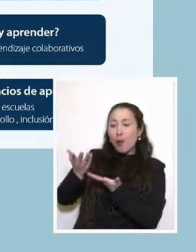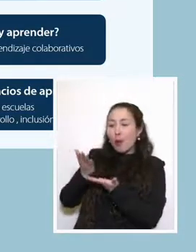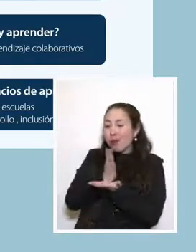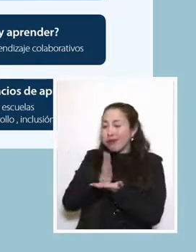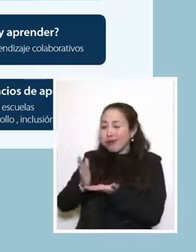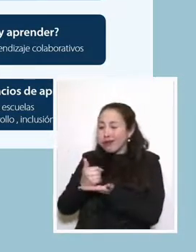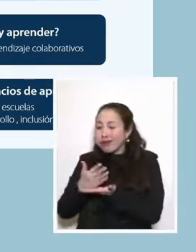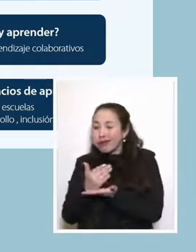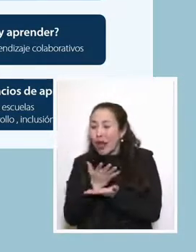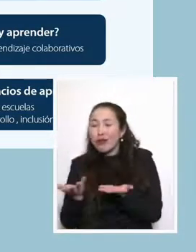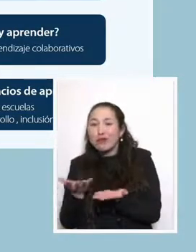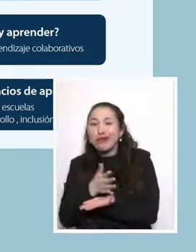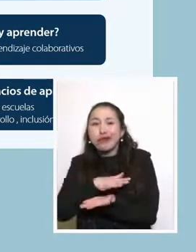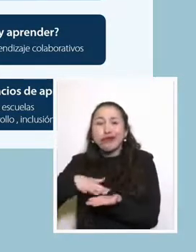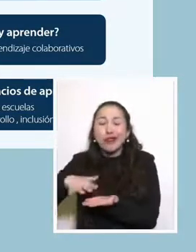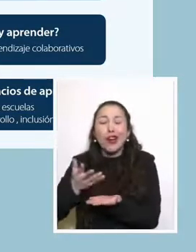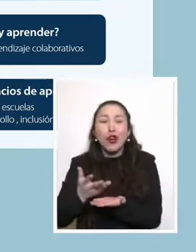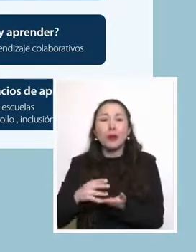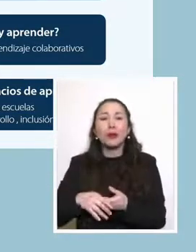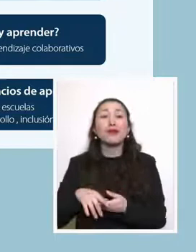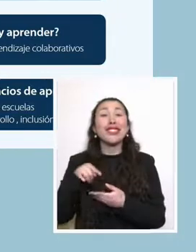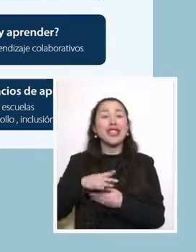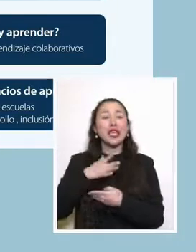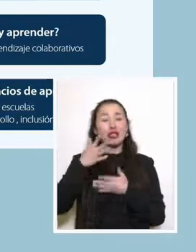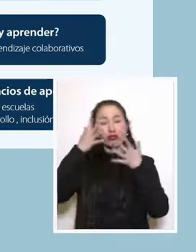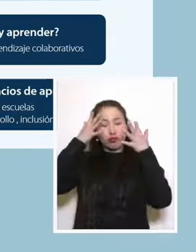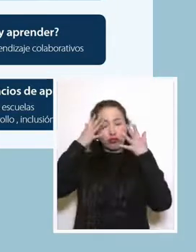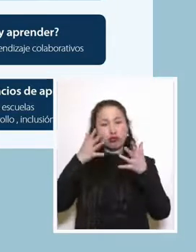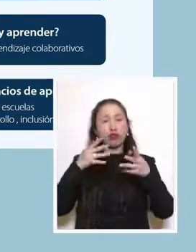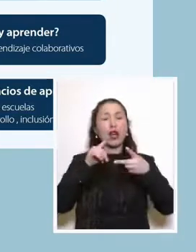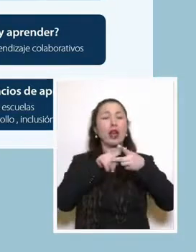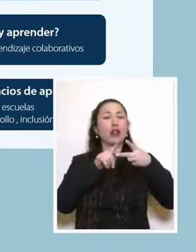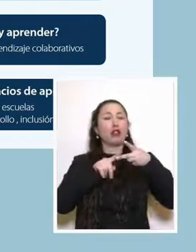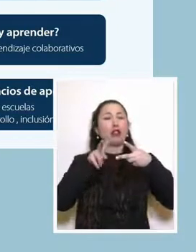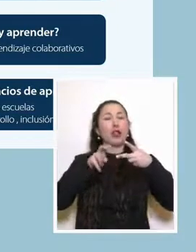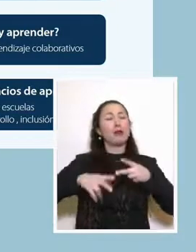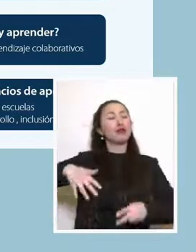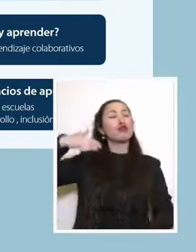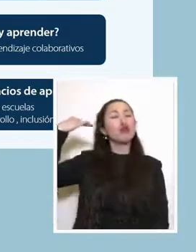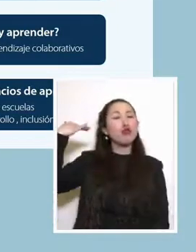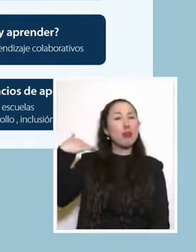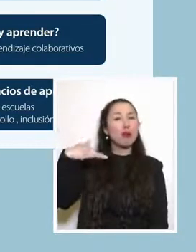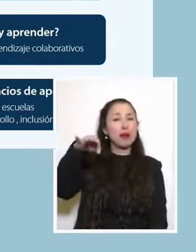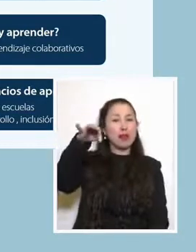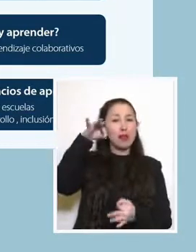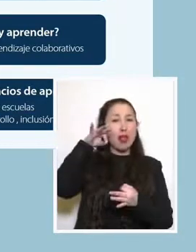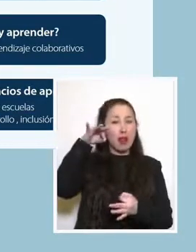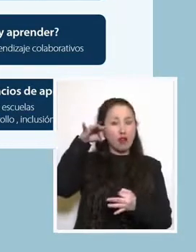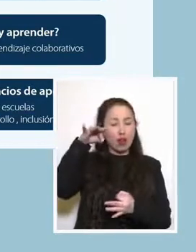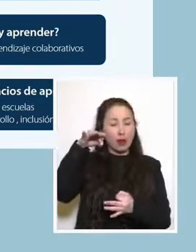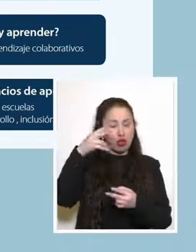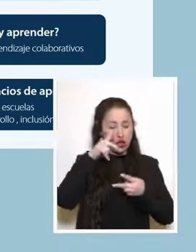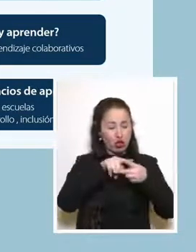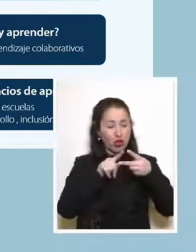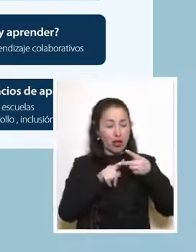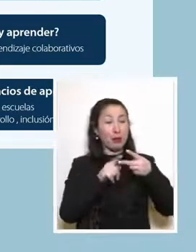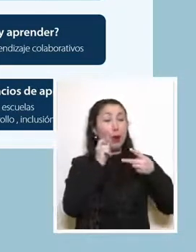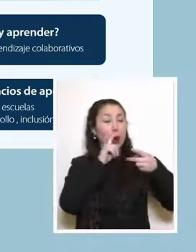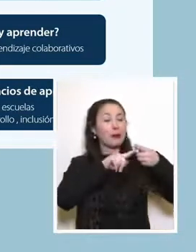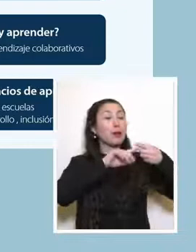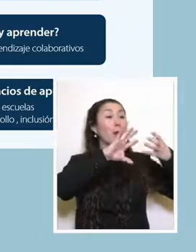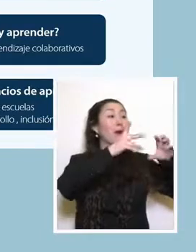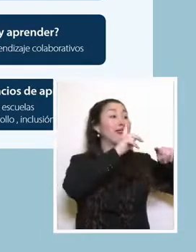me gustaría enfocarme en dos temas fundamentales del informe: el planeta y el medio